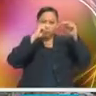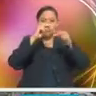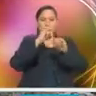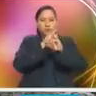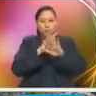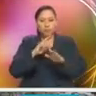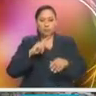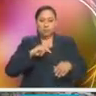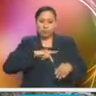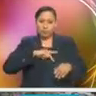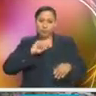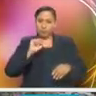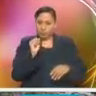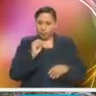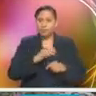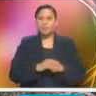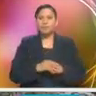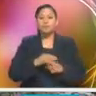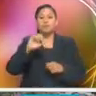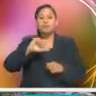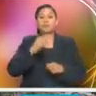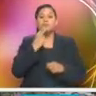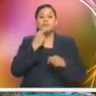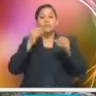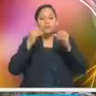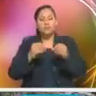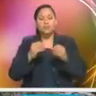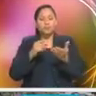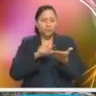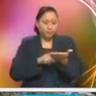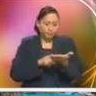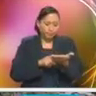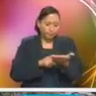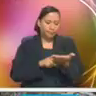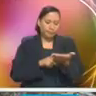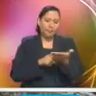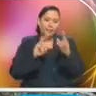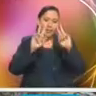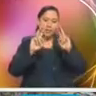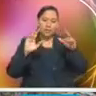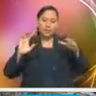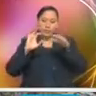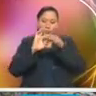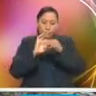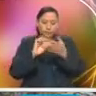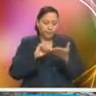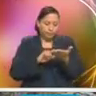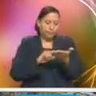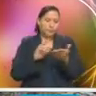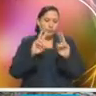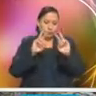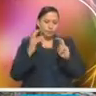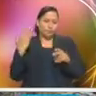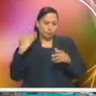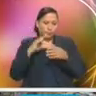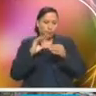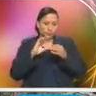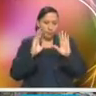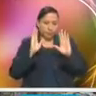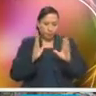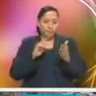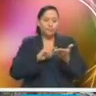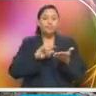esto. El tema que hoy nos ocupa está íntimamente ligado a estos temas de los que hemos venido conversando.